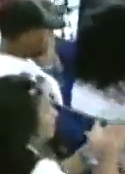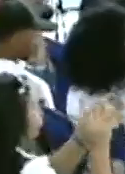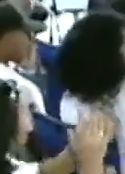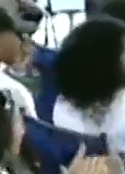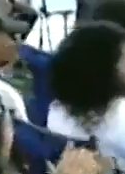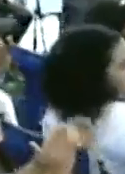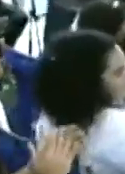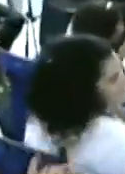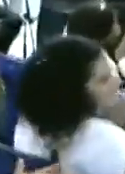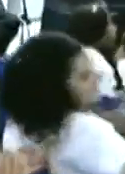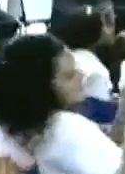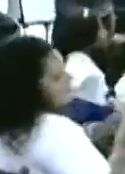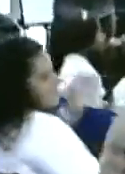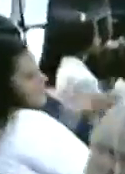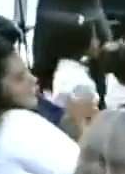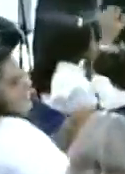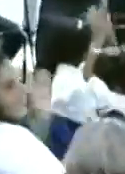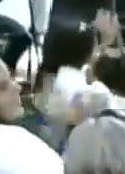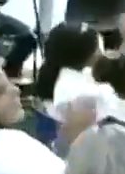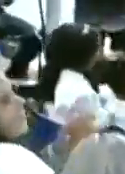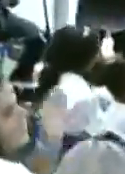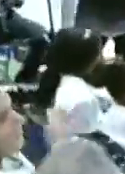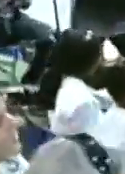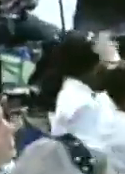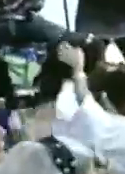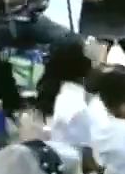talento que hay en nuestra tierra.